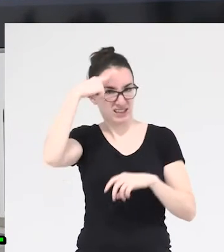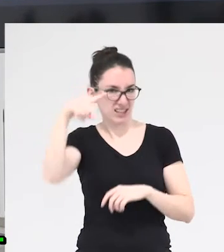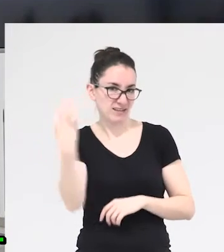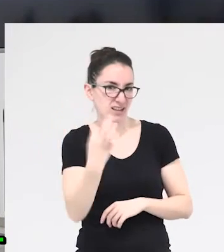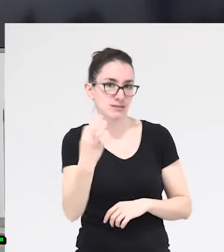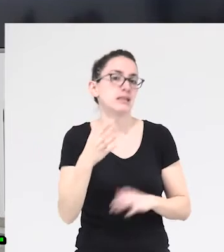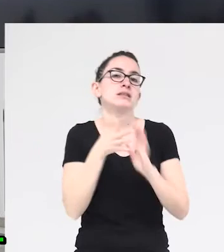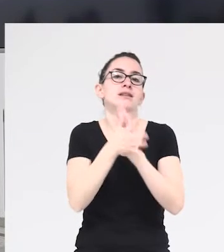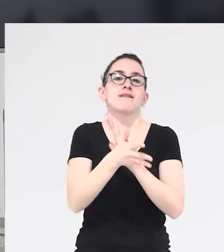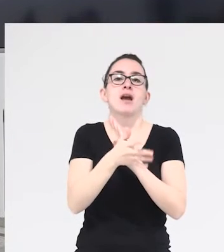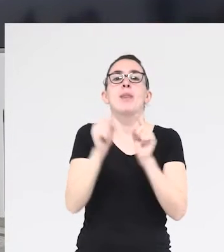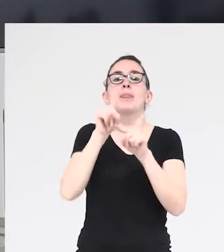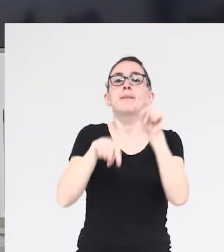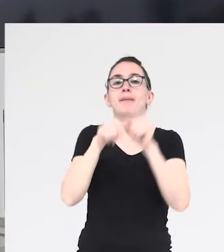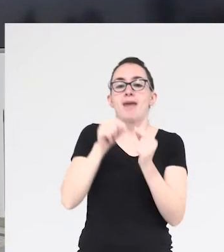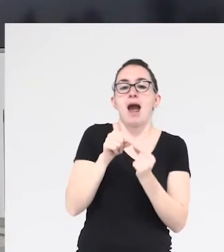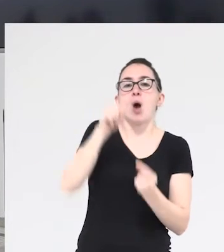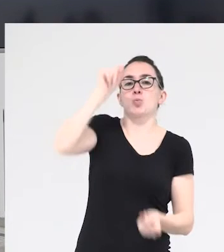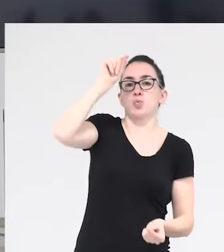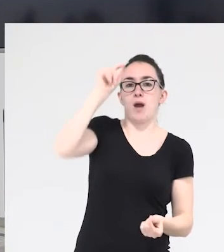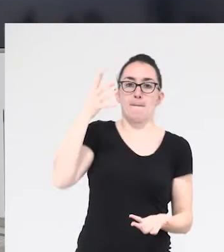el peso por altura,